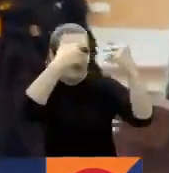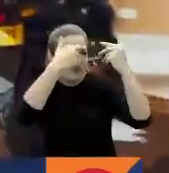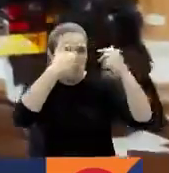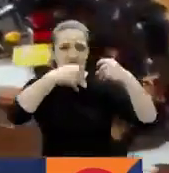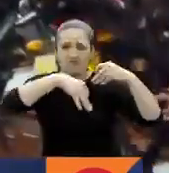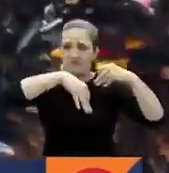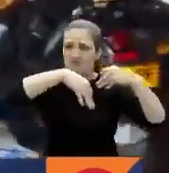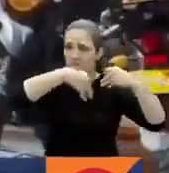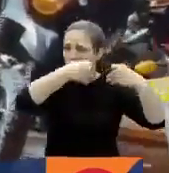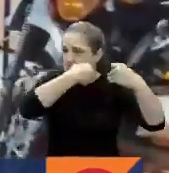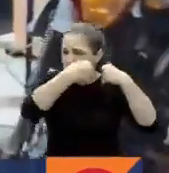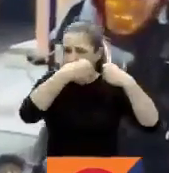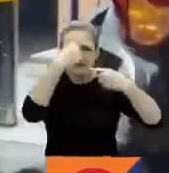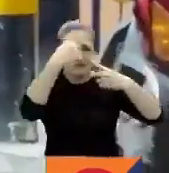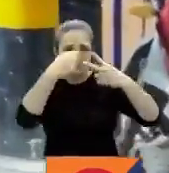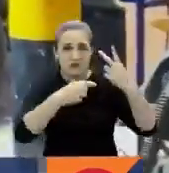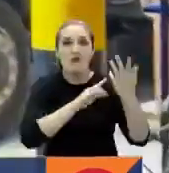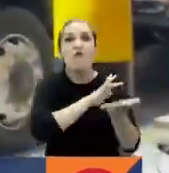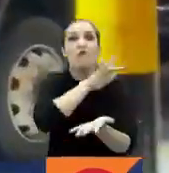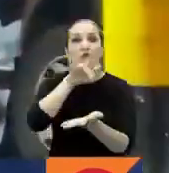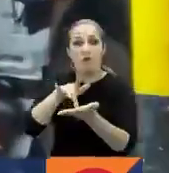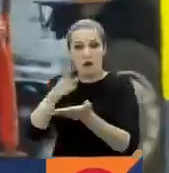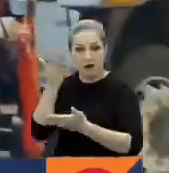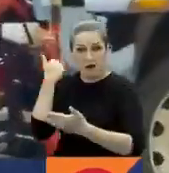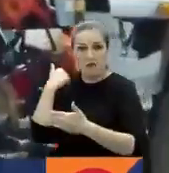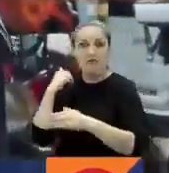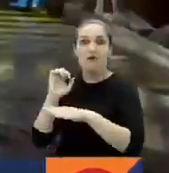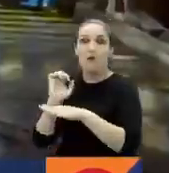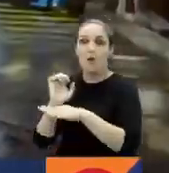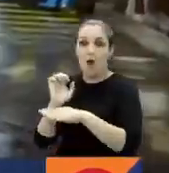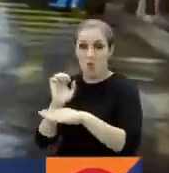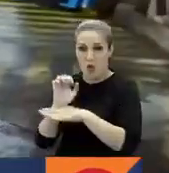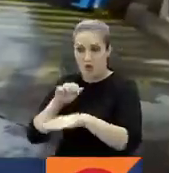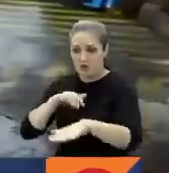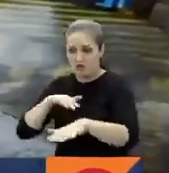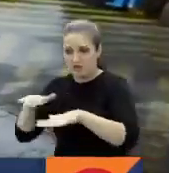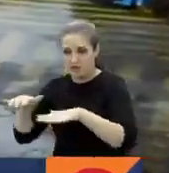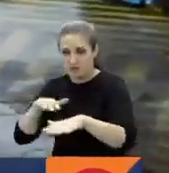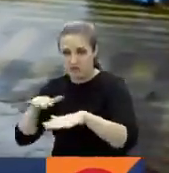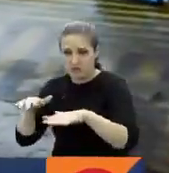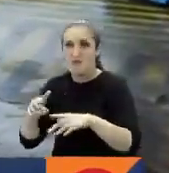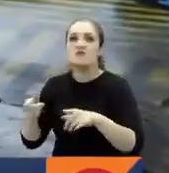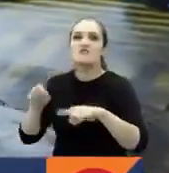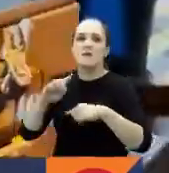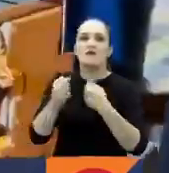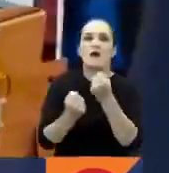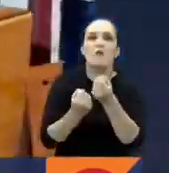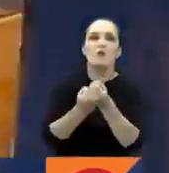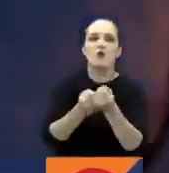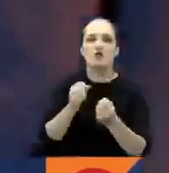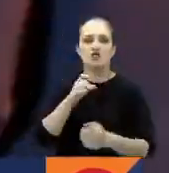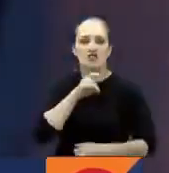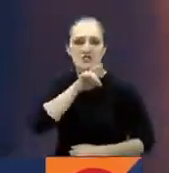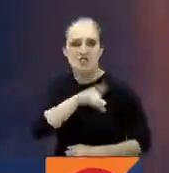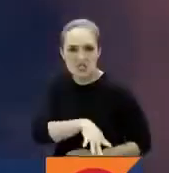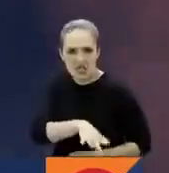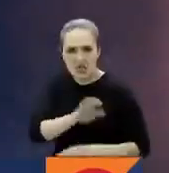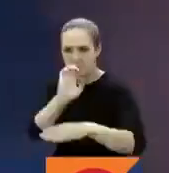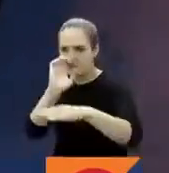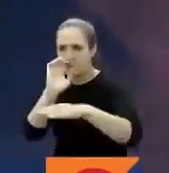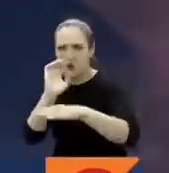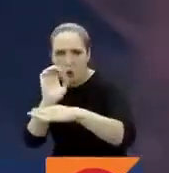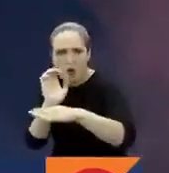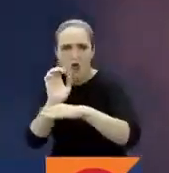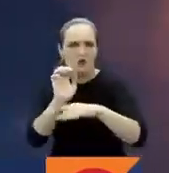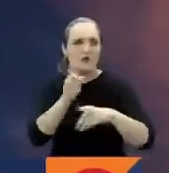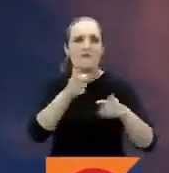ha participado en Ecuador, en Chile durante los forestales, en México, recientemente